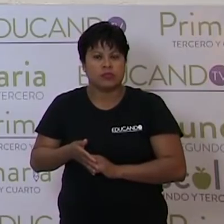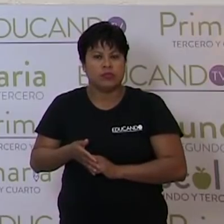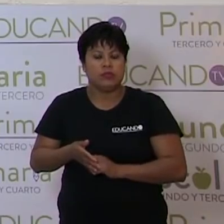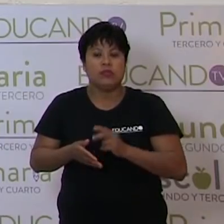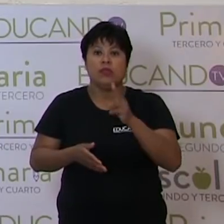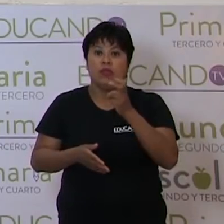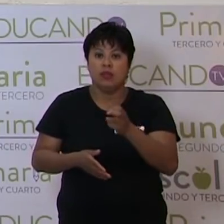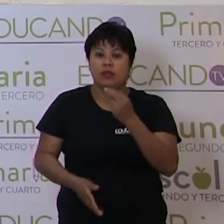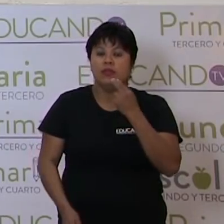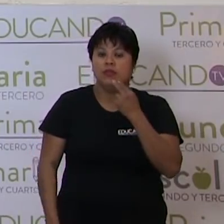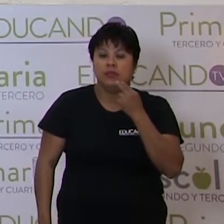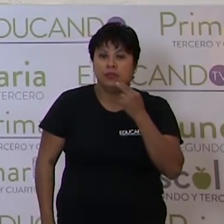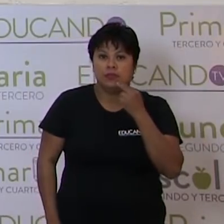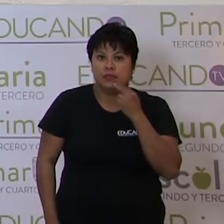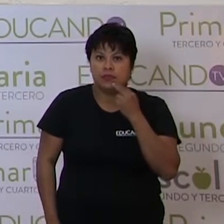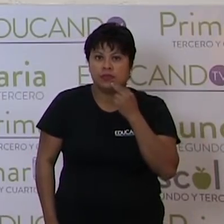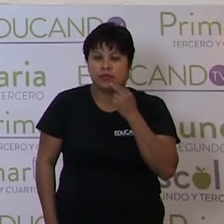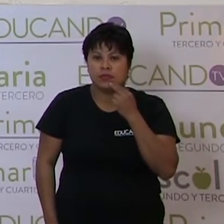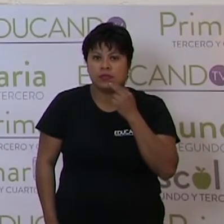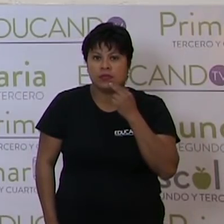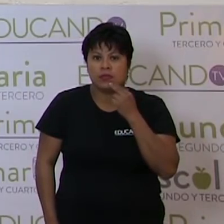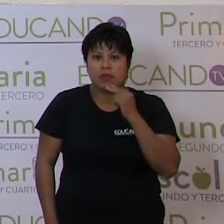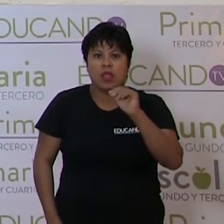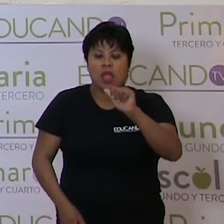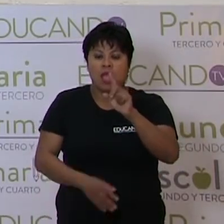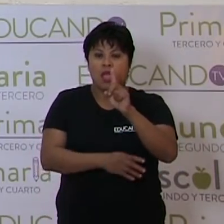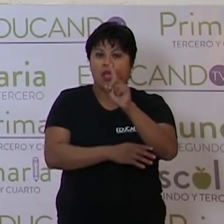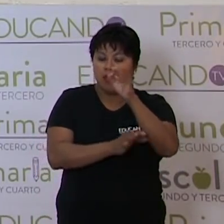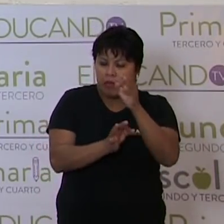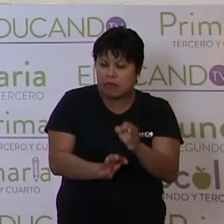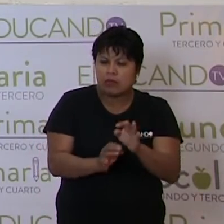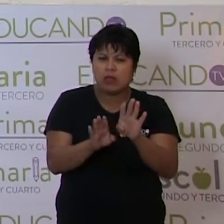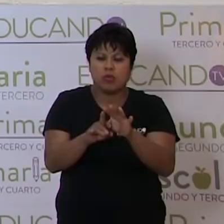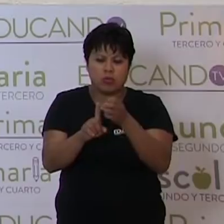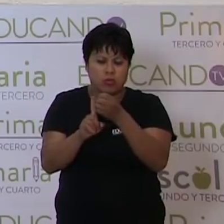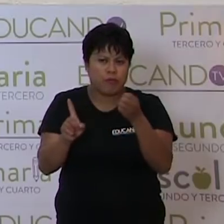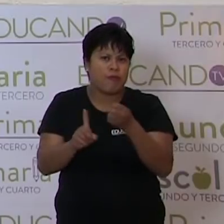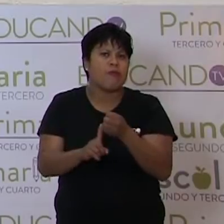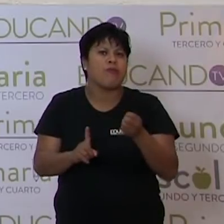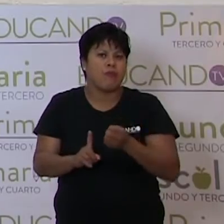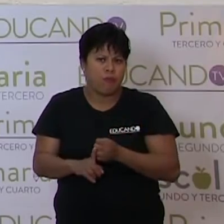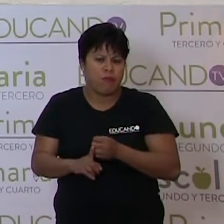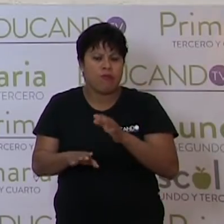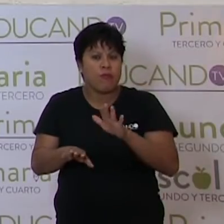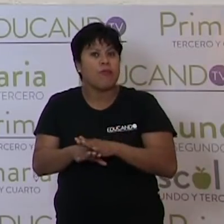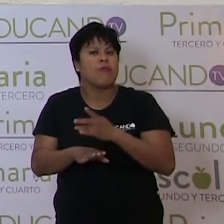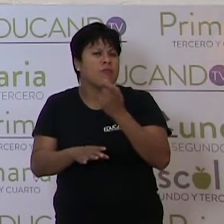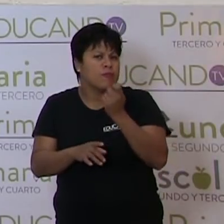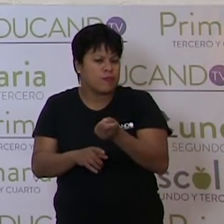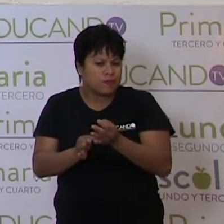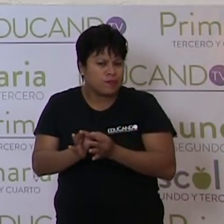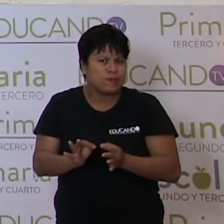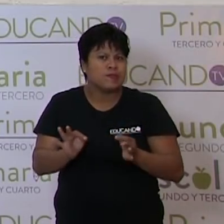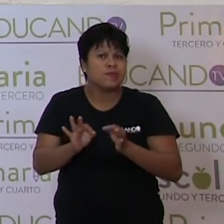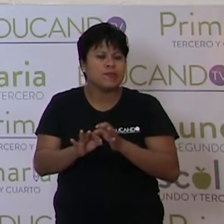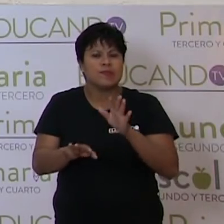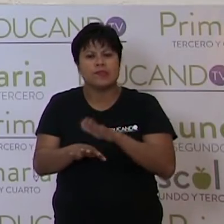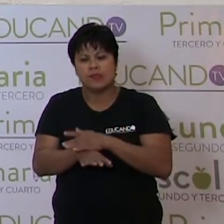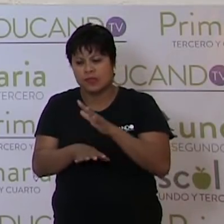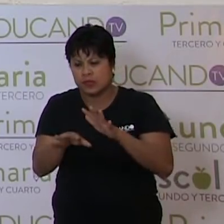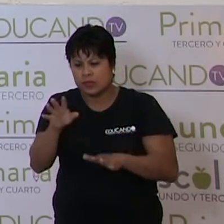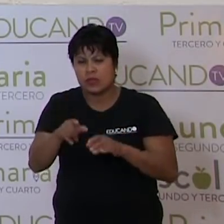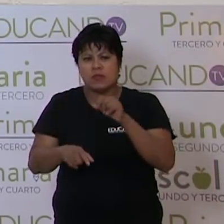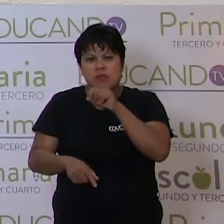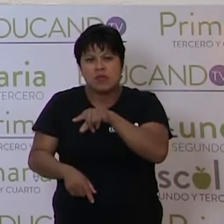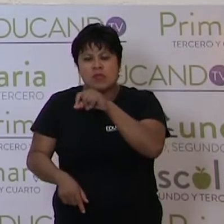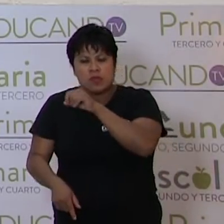las utilicen de manera adecuada, de manera ordenada. ¿Por qué es importante? Porque a veces somos